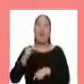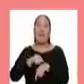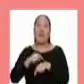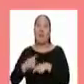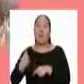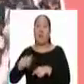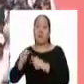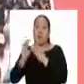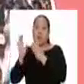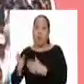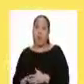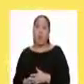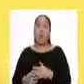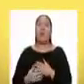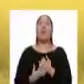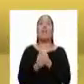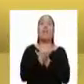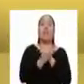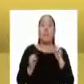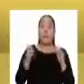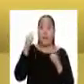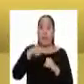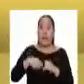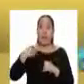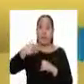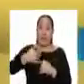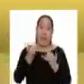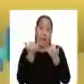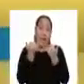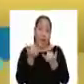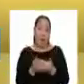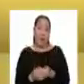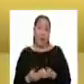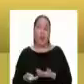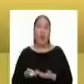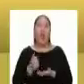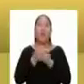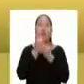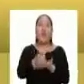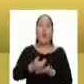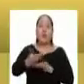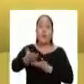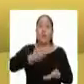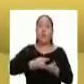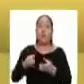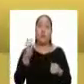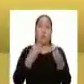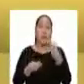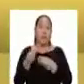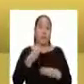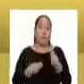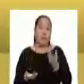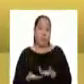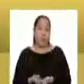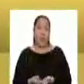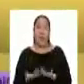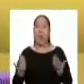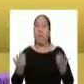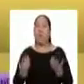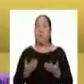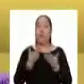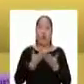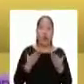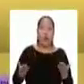y la era moderna para facilitar el transporte de mercancías, personas y acceder a más servicios,